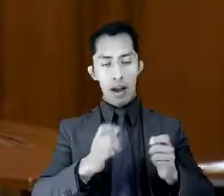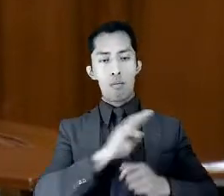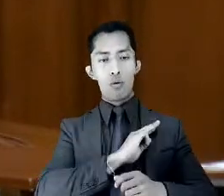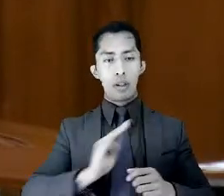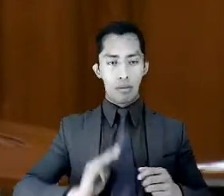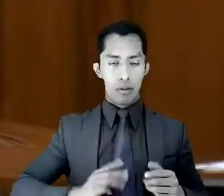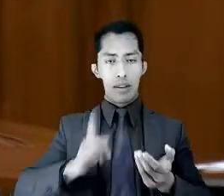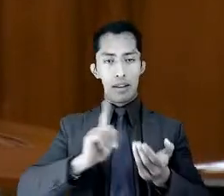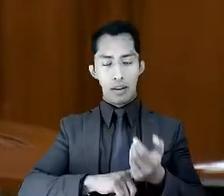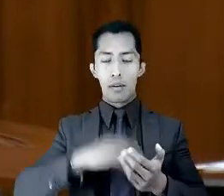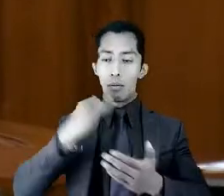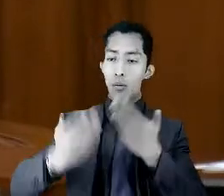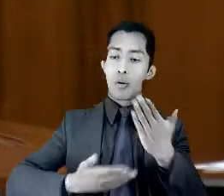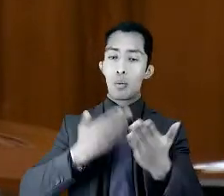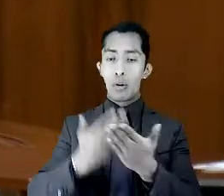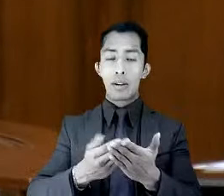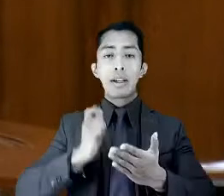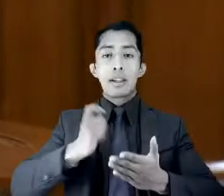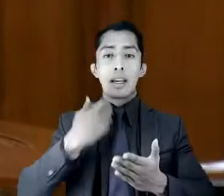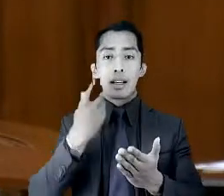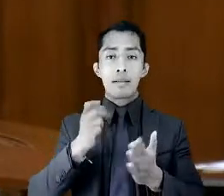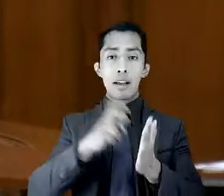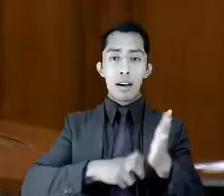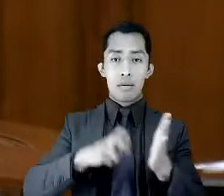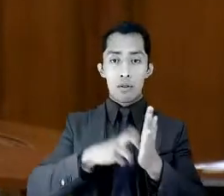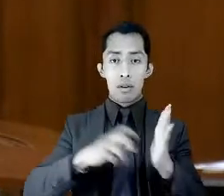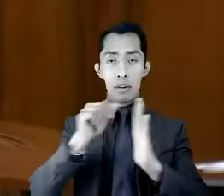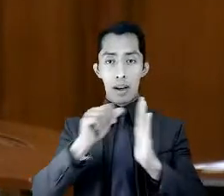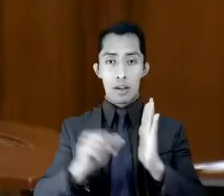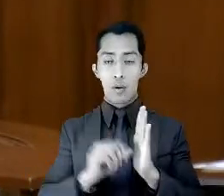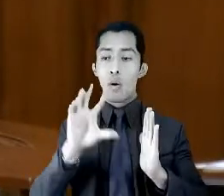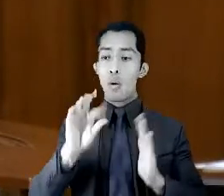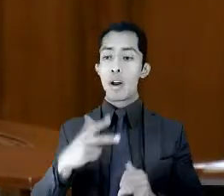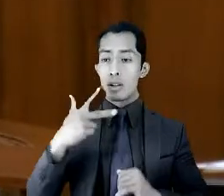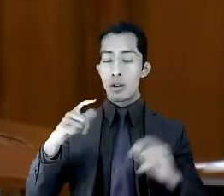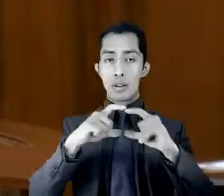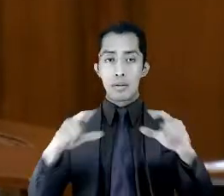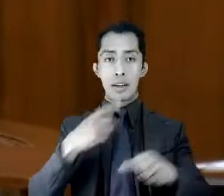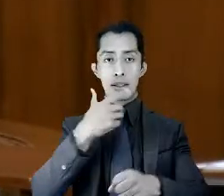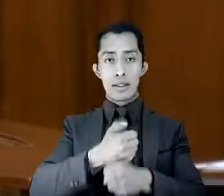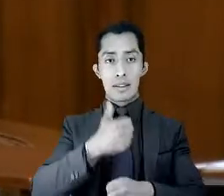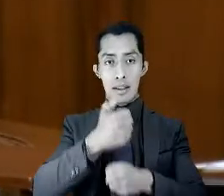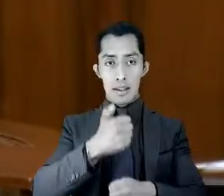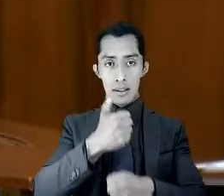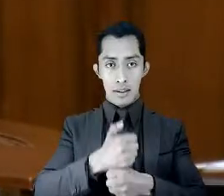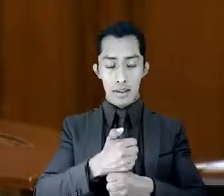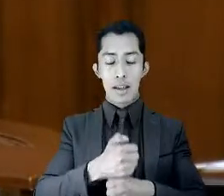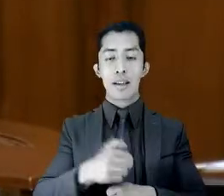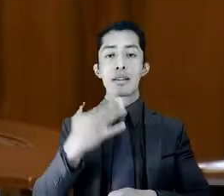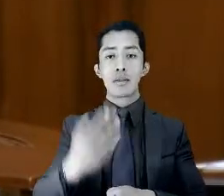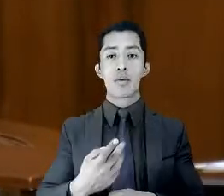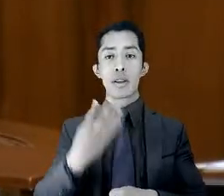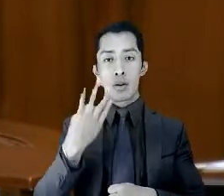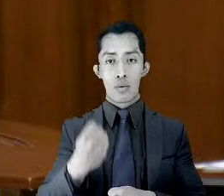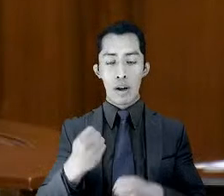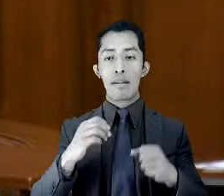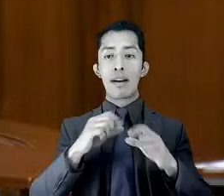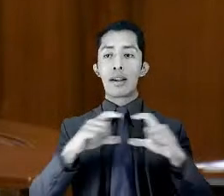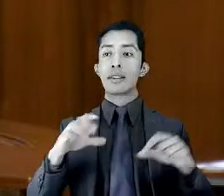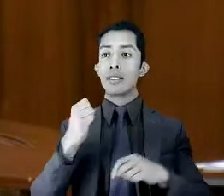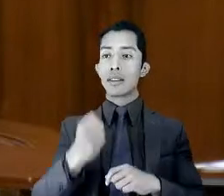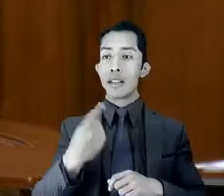Iniciativa con proyecto de decreto por el que se reforman los artículos 48, fracción sexta, 59,